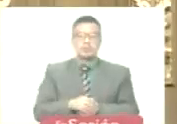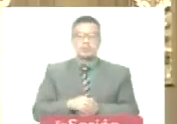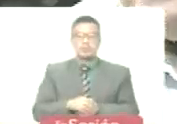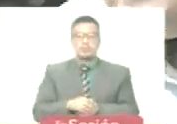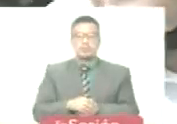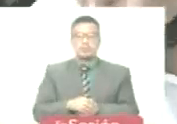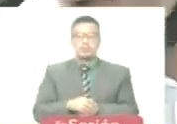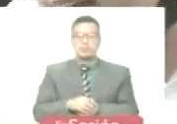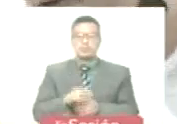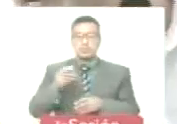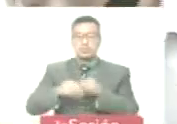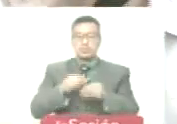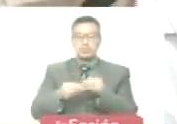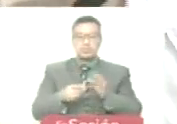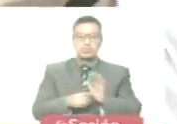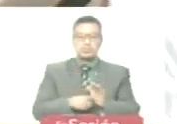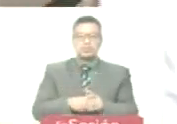quien ha ocupado